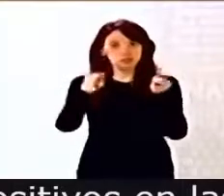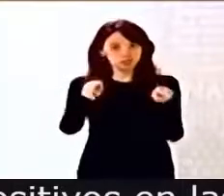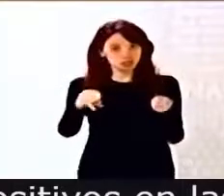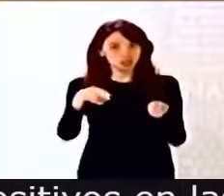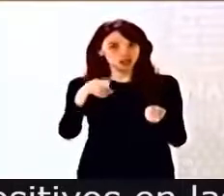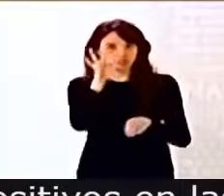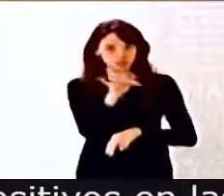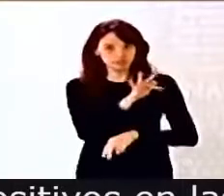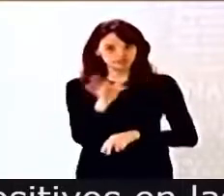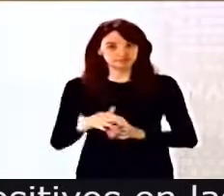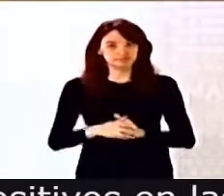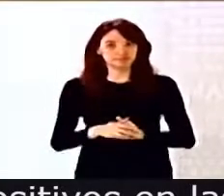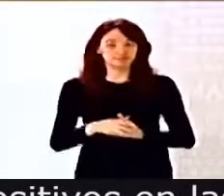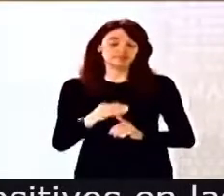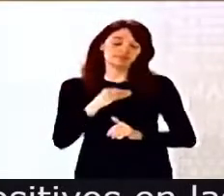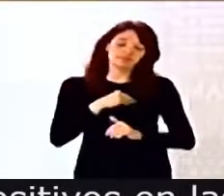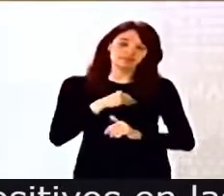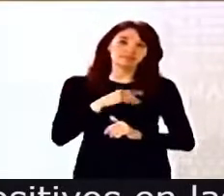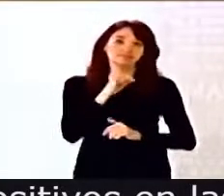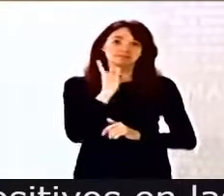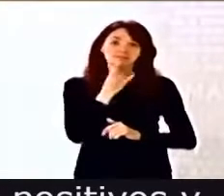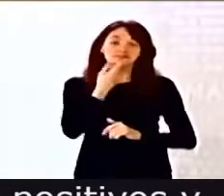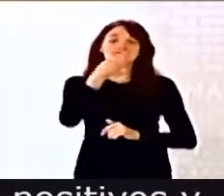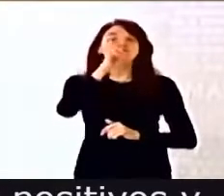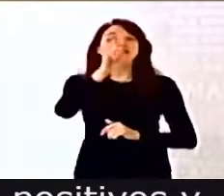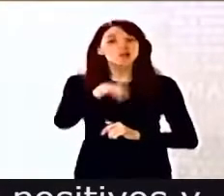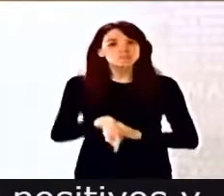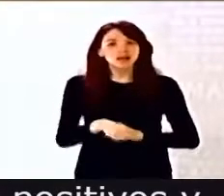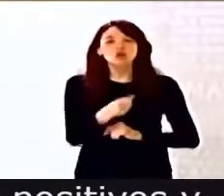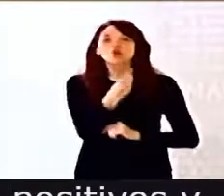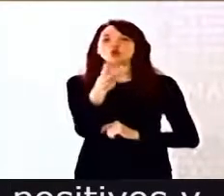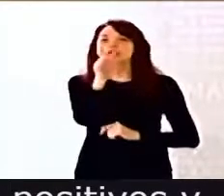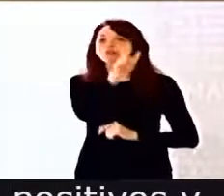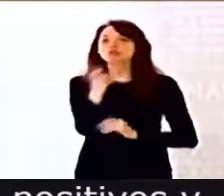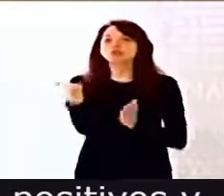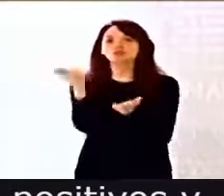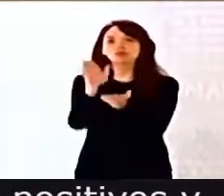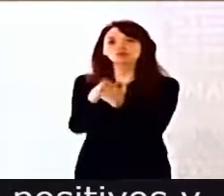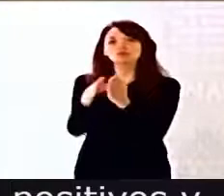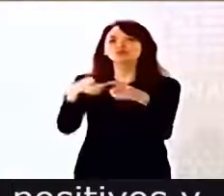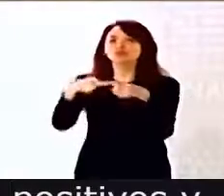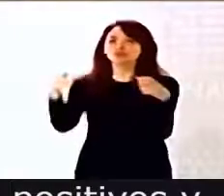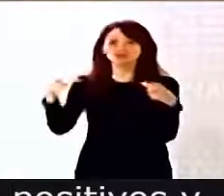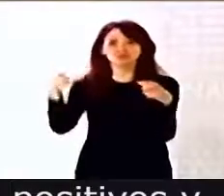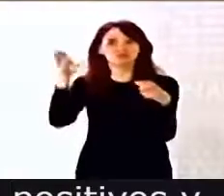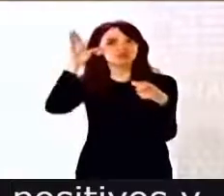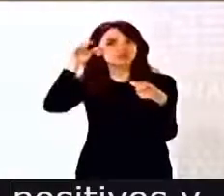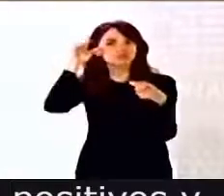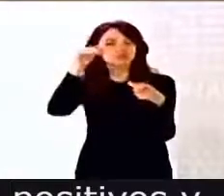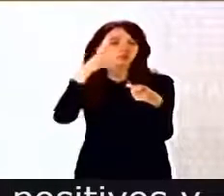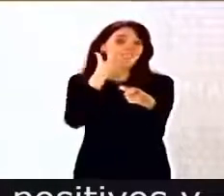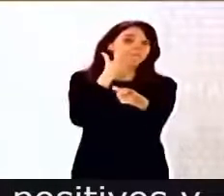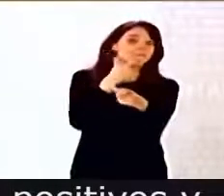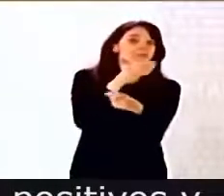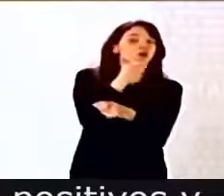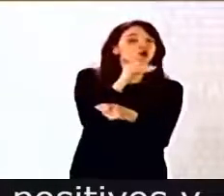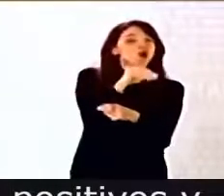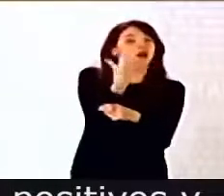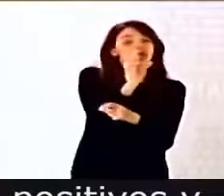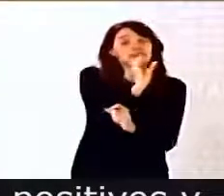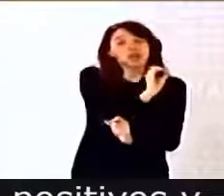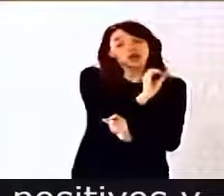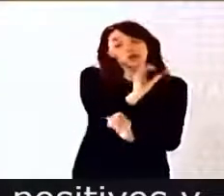y, lamentablemente, también es abultado el número de fallecidos que hubiésemos deseado que hubiesen sido 0, pero